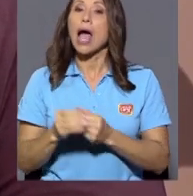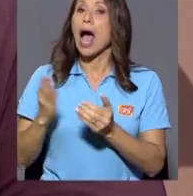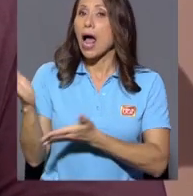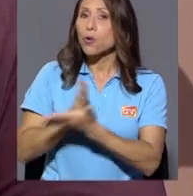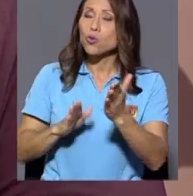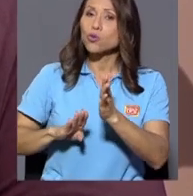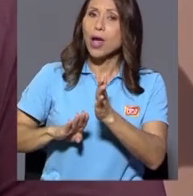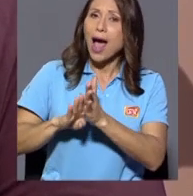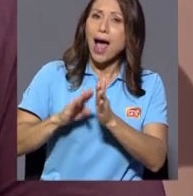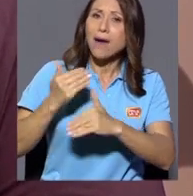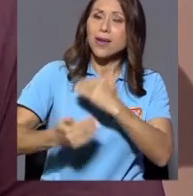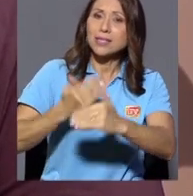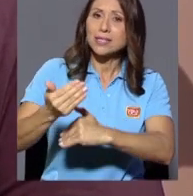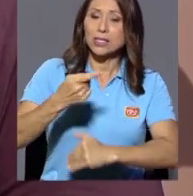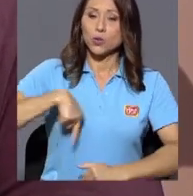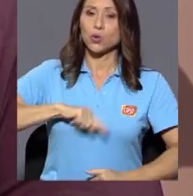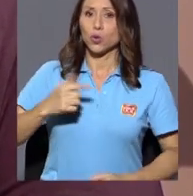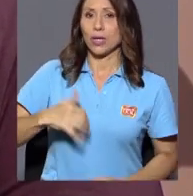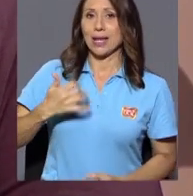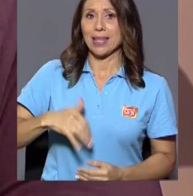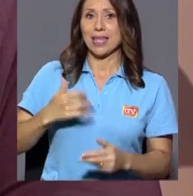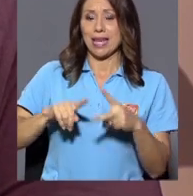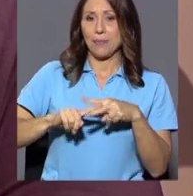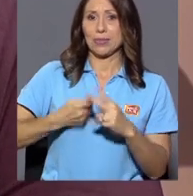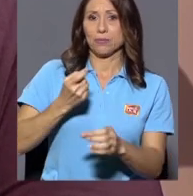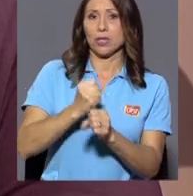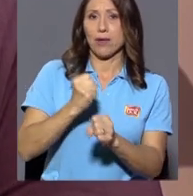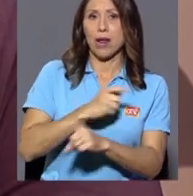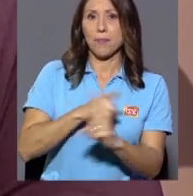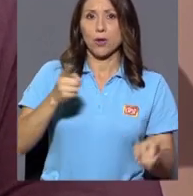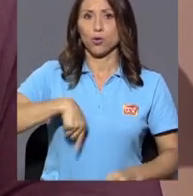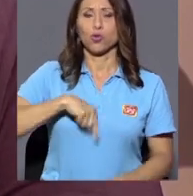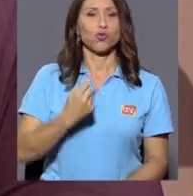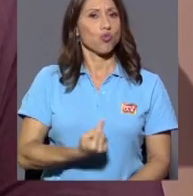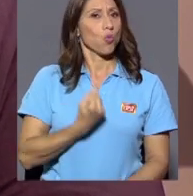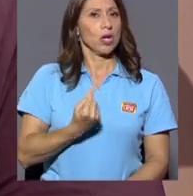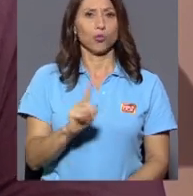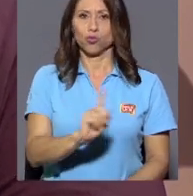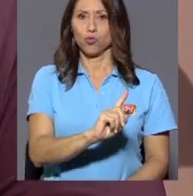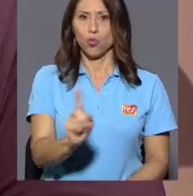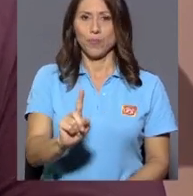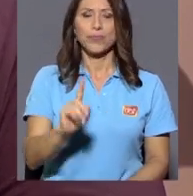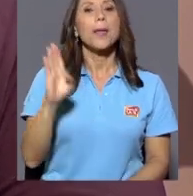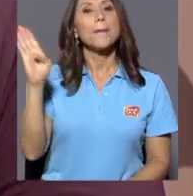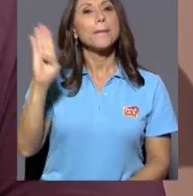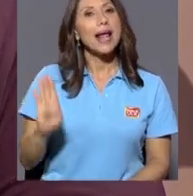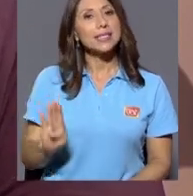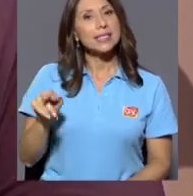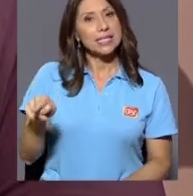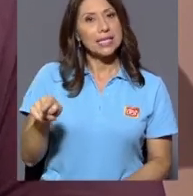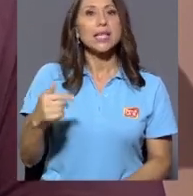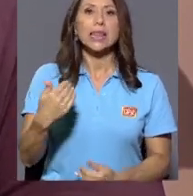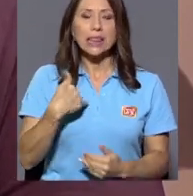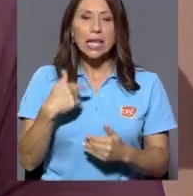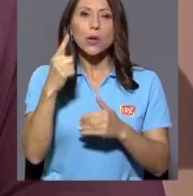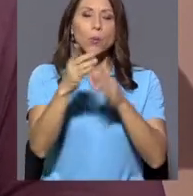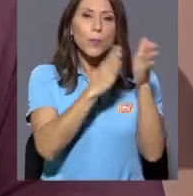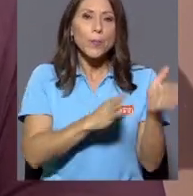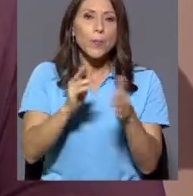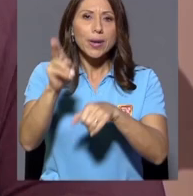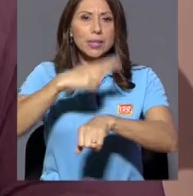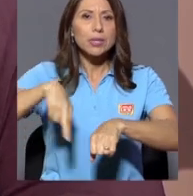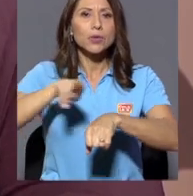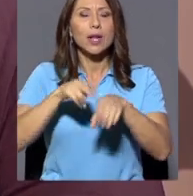hecho nosotros en argentina pusimos a trabajar en esto pero no somos los únicos en brasil posee un